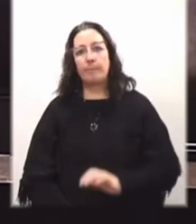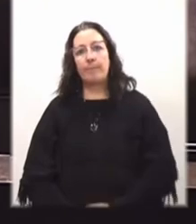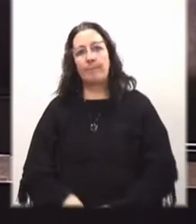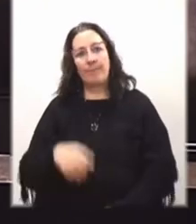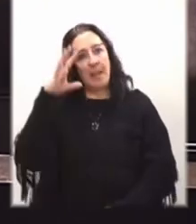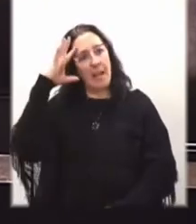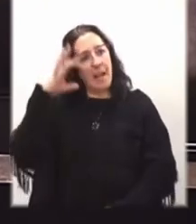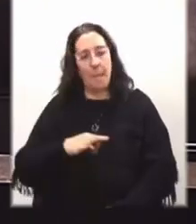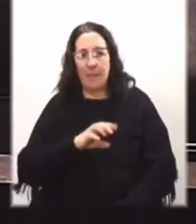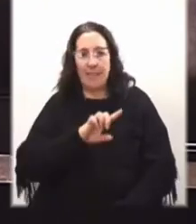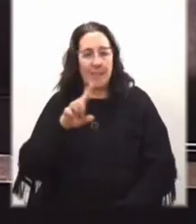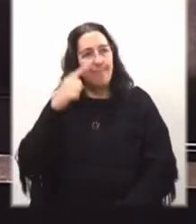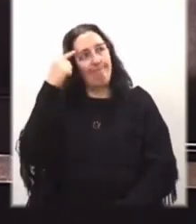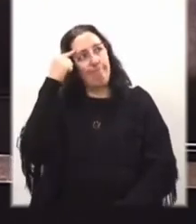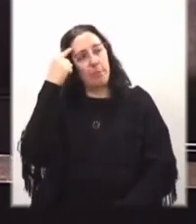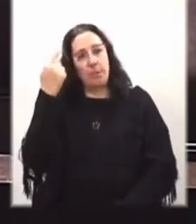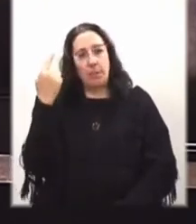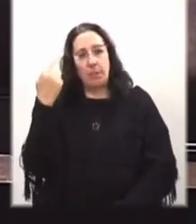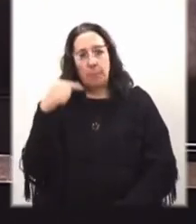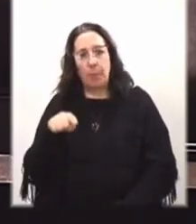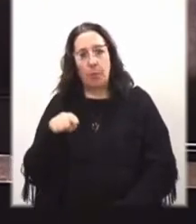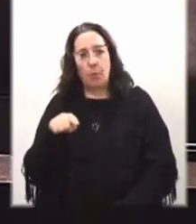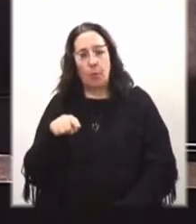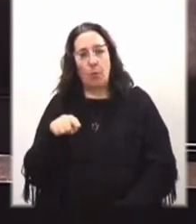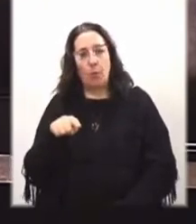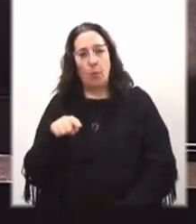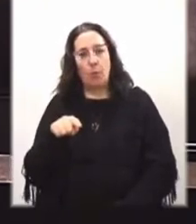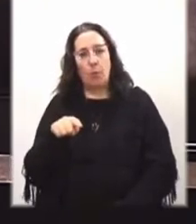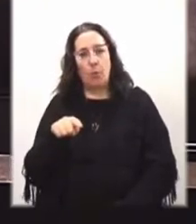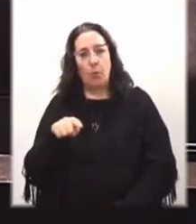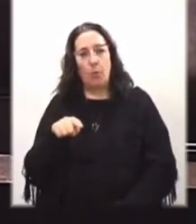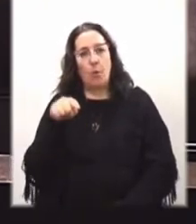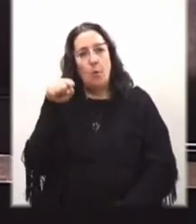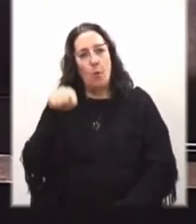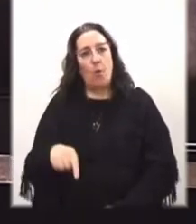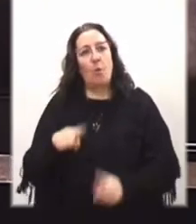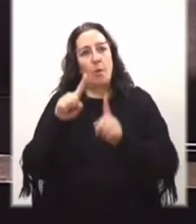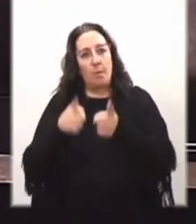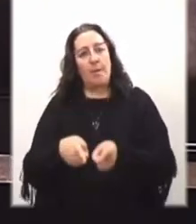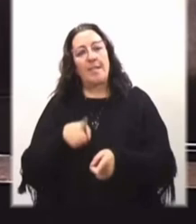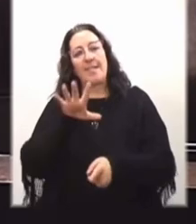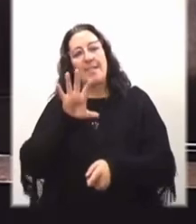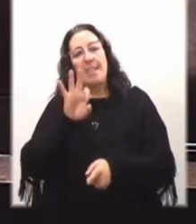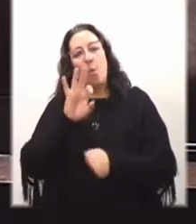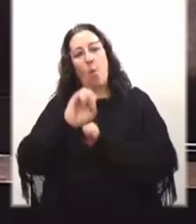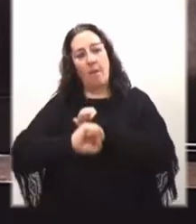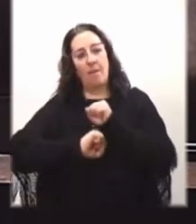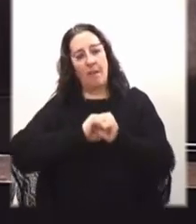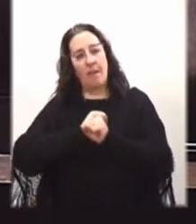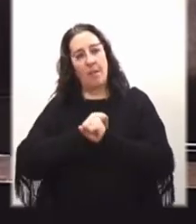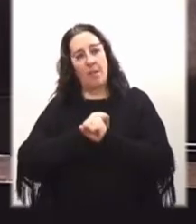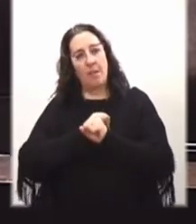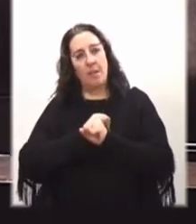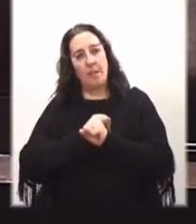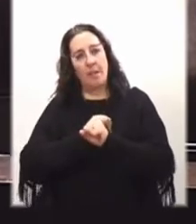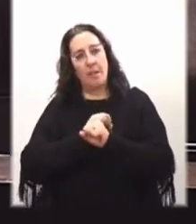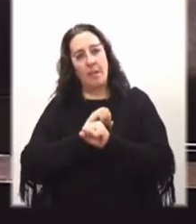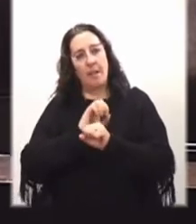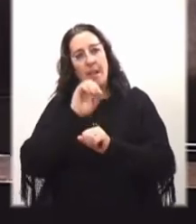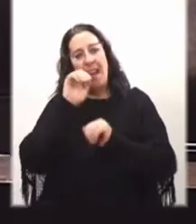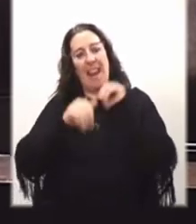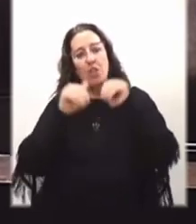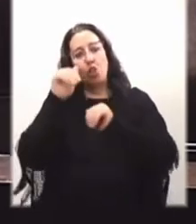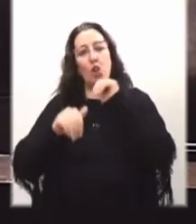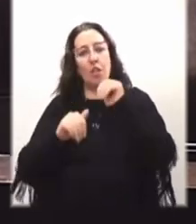Créame que no lo calculé, pero hoy hace también 50 años de las elecciones